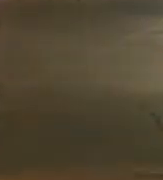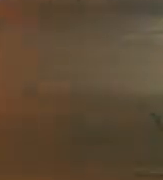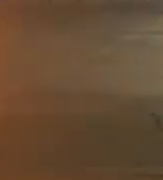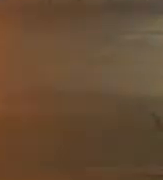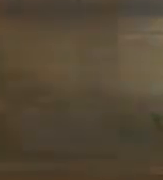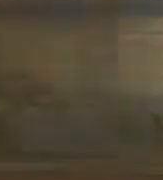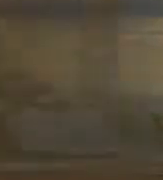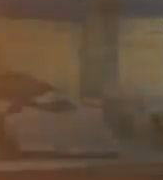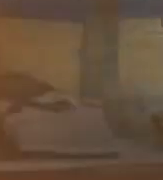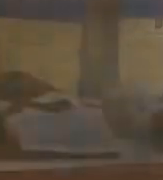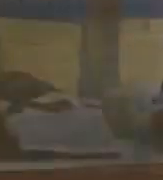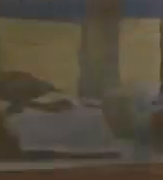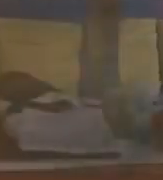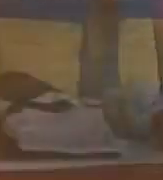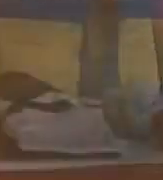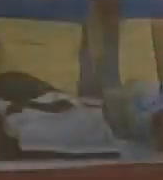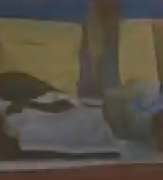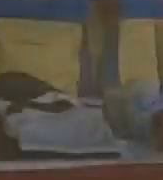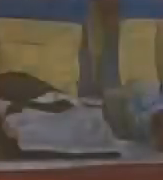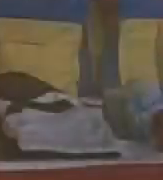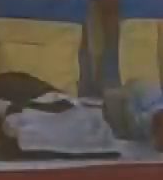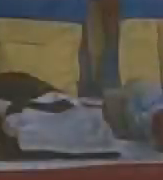¿Ah? Allá está Cojedes,